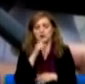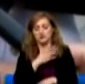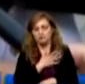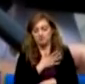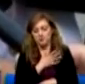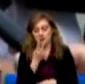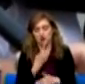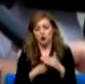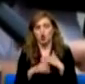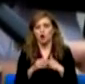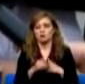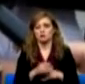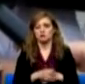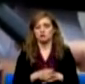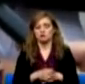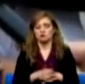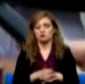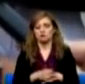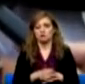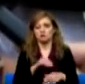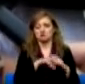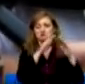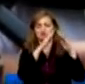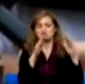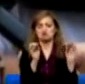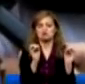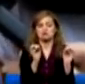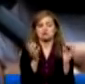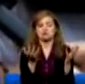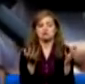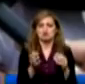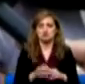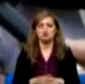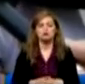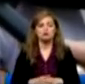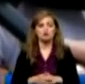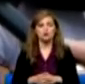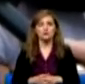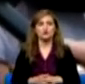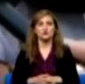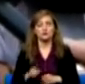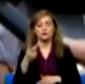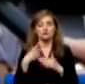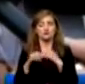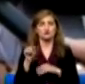nos hace nuestro hijo en casa, porque él